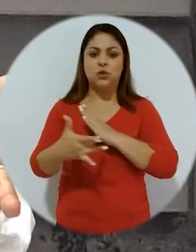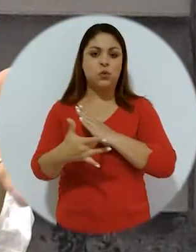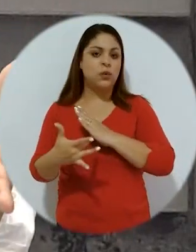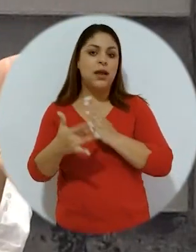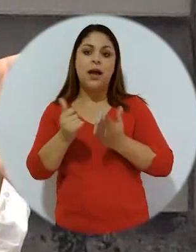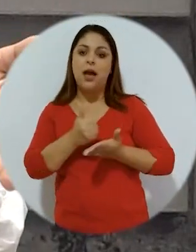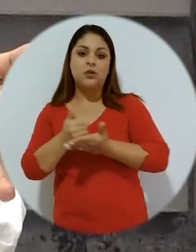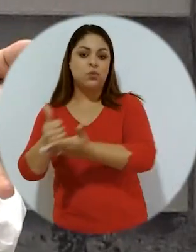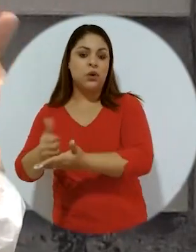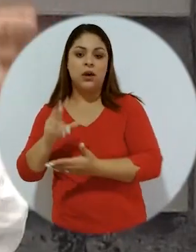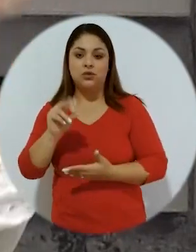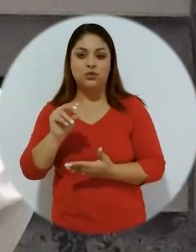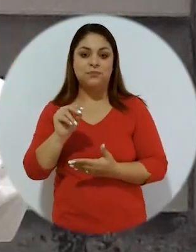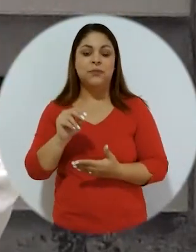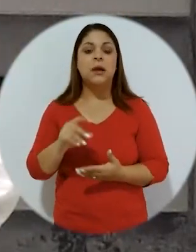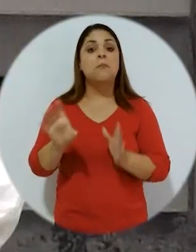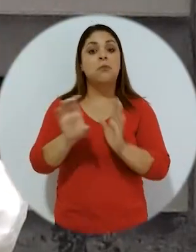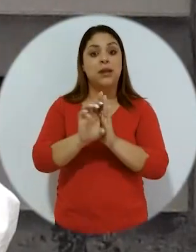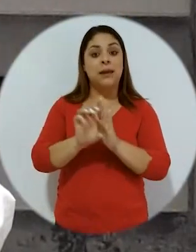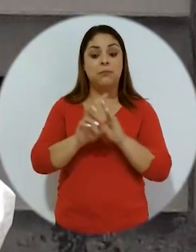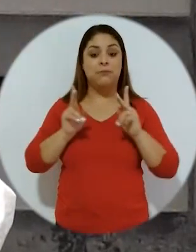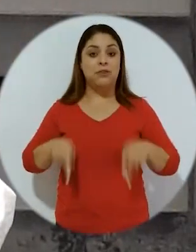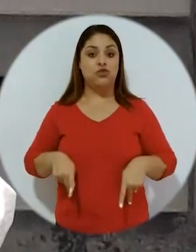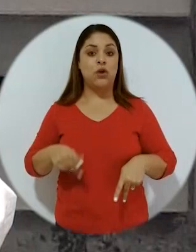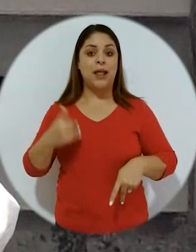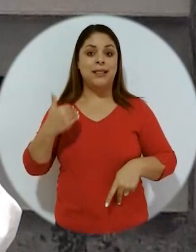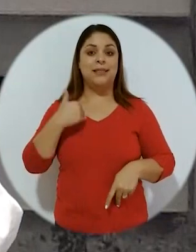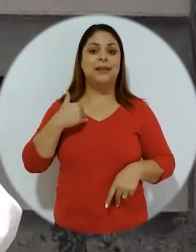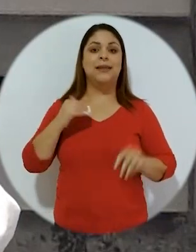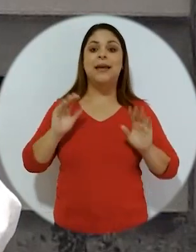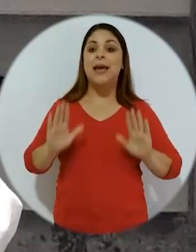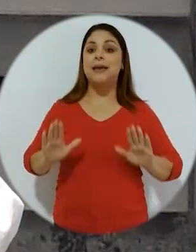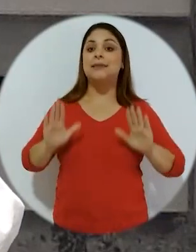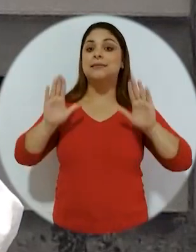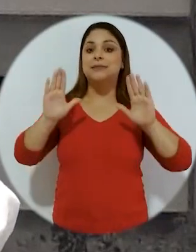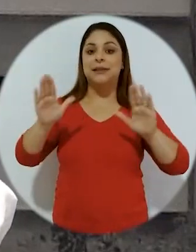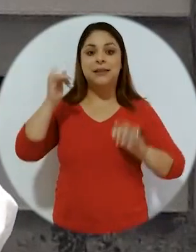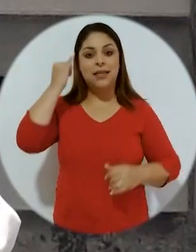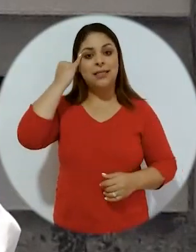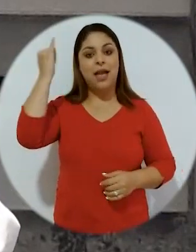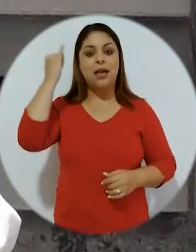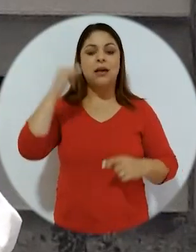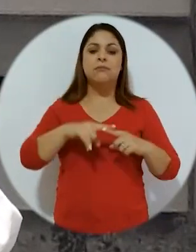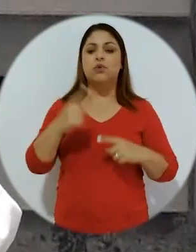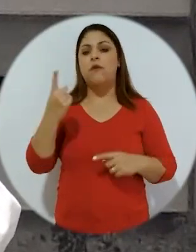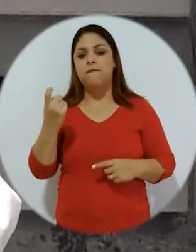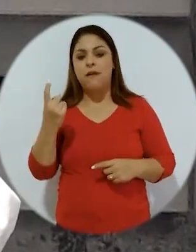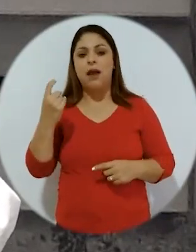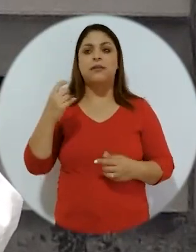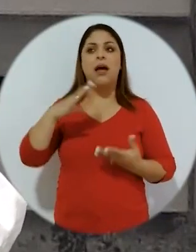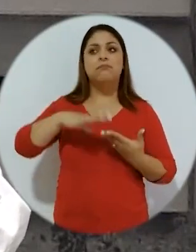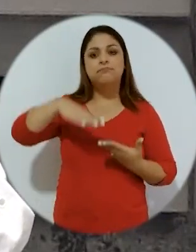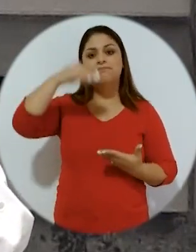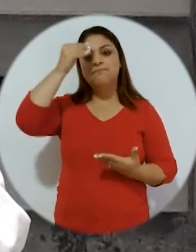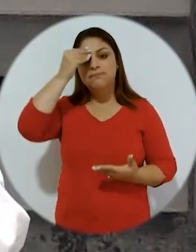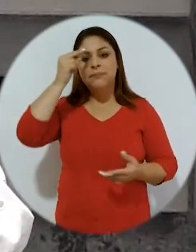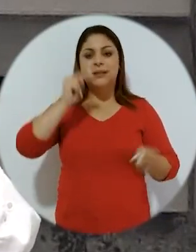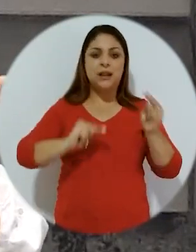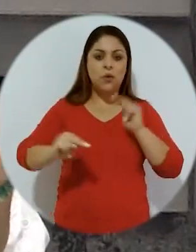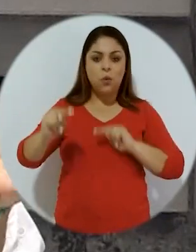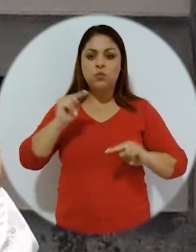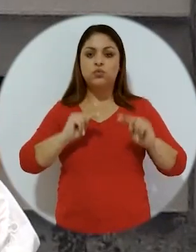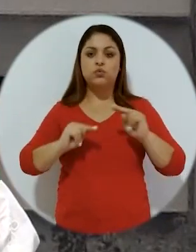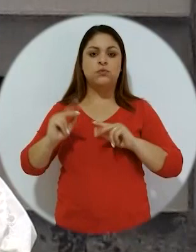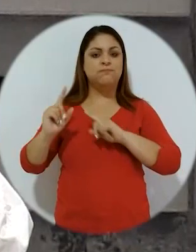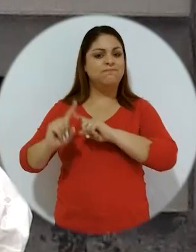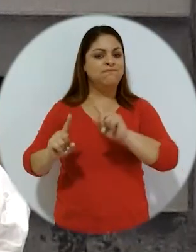ayudarles, sino que puedo tener una persona que tiene una excelente idea, pero que le hace falta formación en la parte de negocios, o que le hace formación